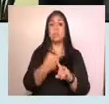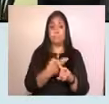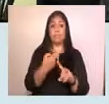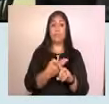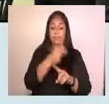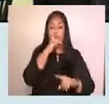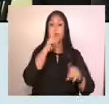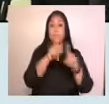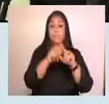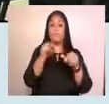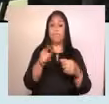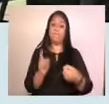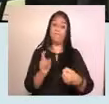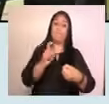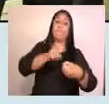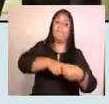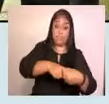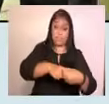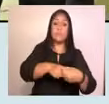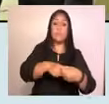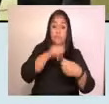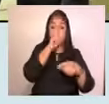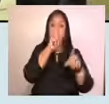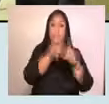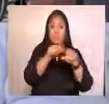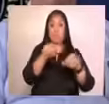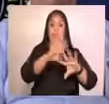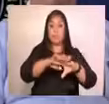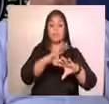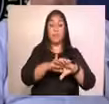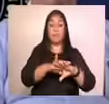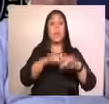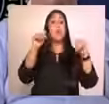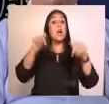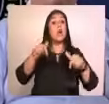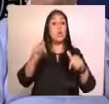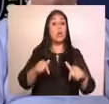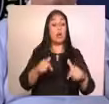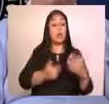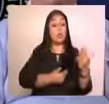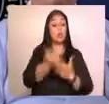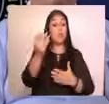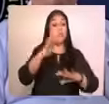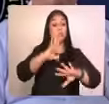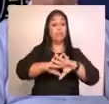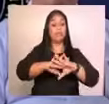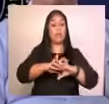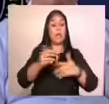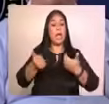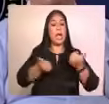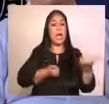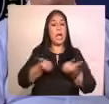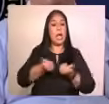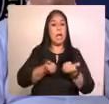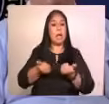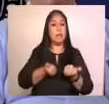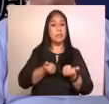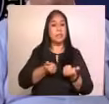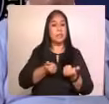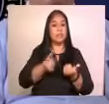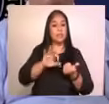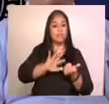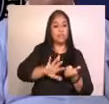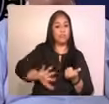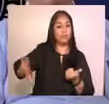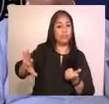en parte del sistema. En este nuevo centro de detención, el área administrativa está